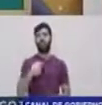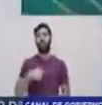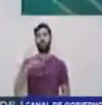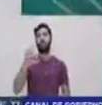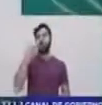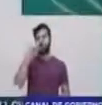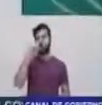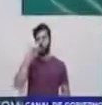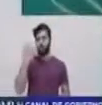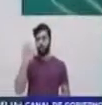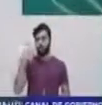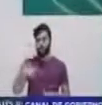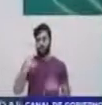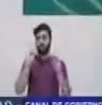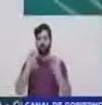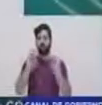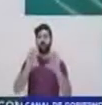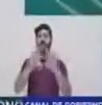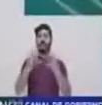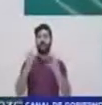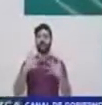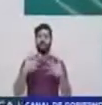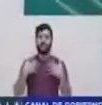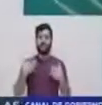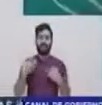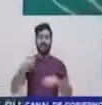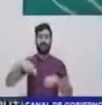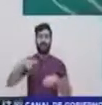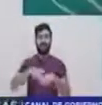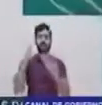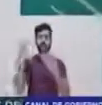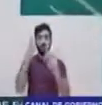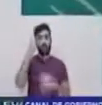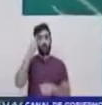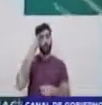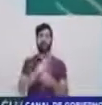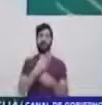Plato en el segmento de Ciencias Naturales y recordemos que